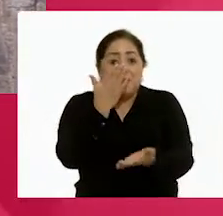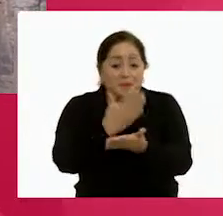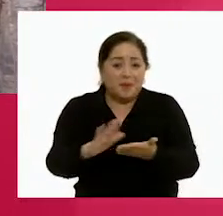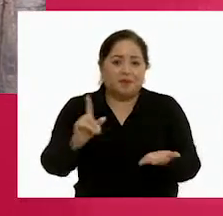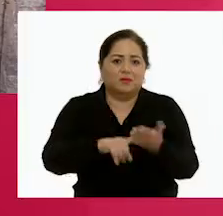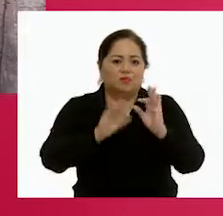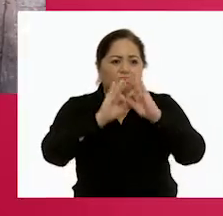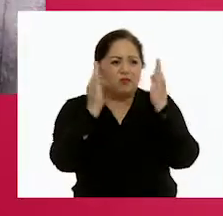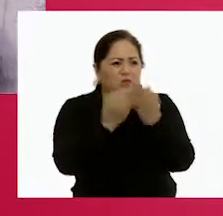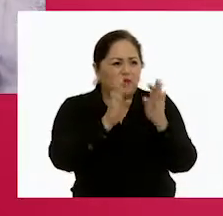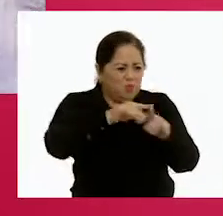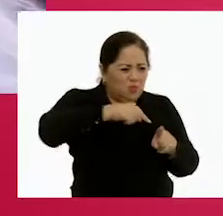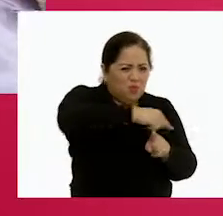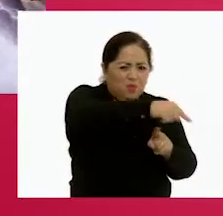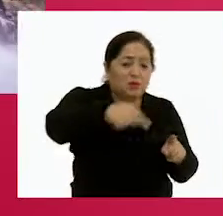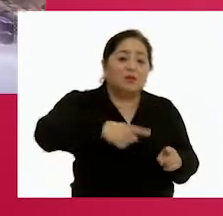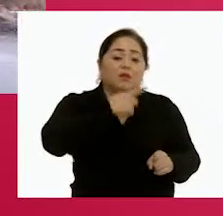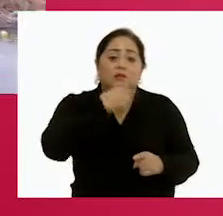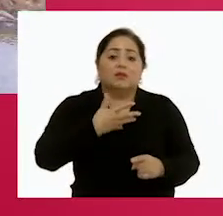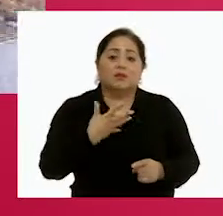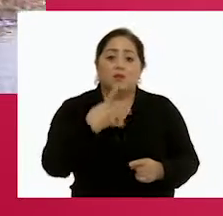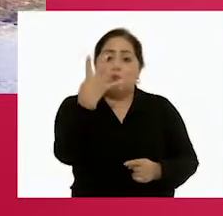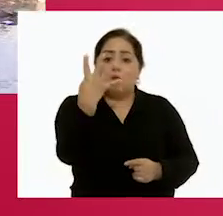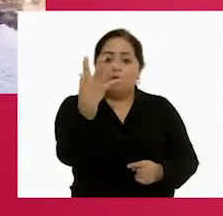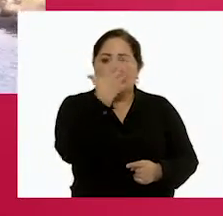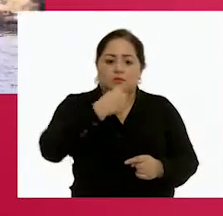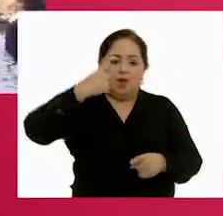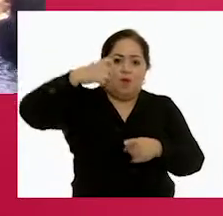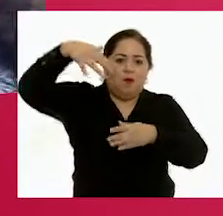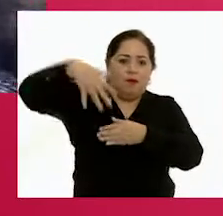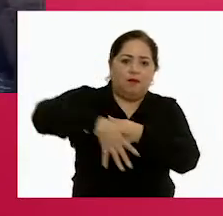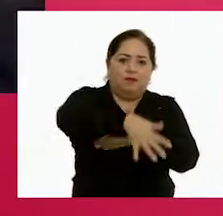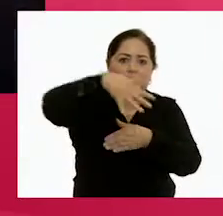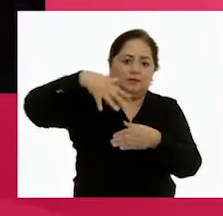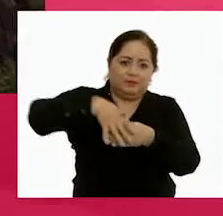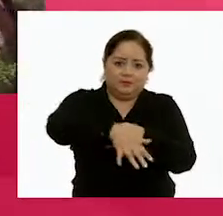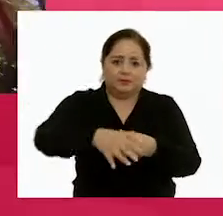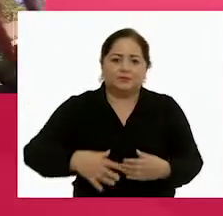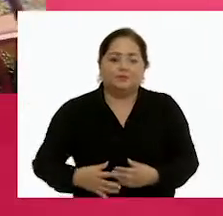impactantes formas geométricas, cuentan con 4 maravillosas cascadas.